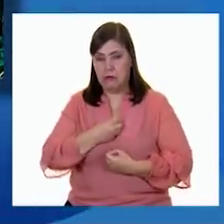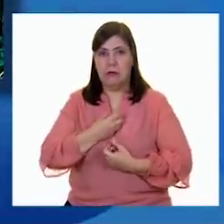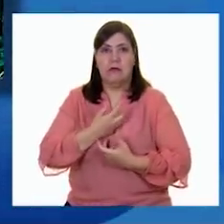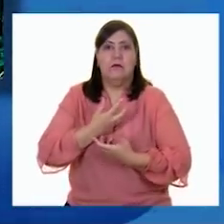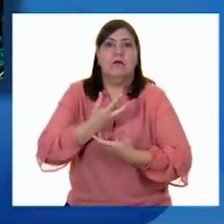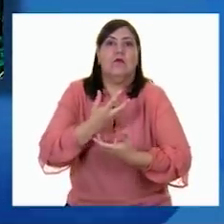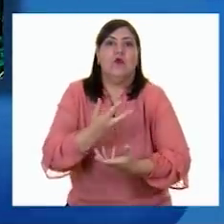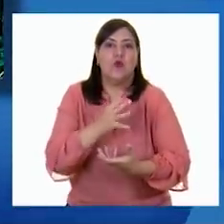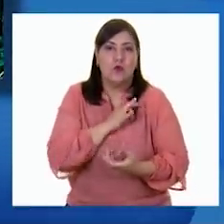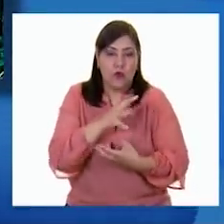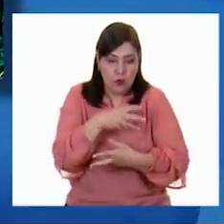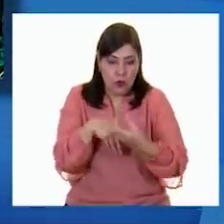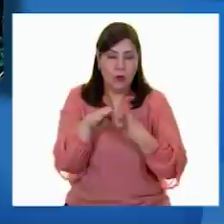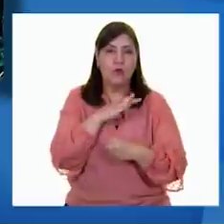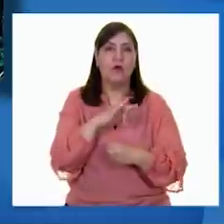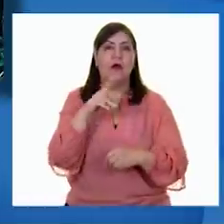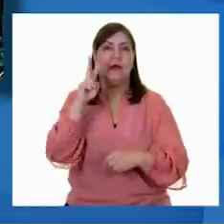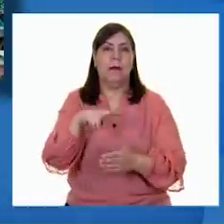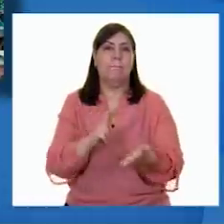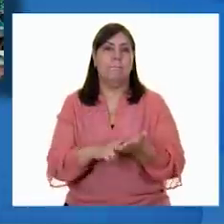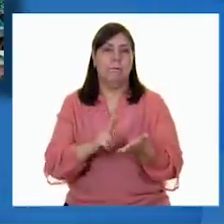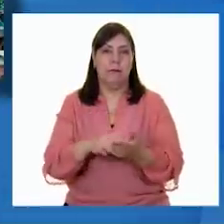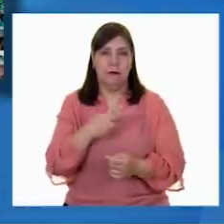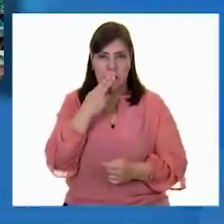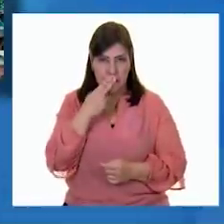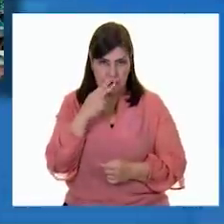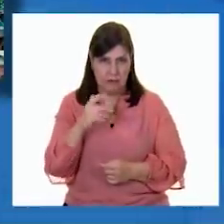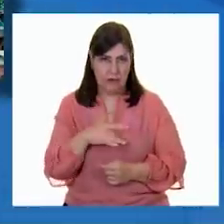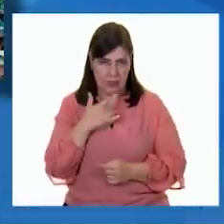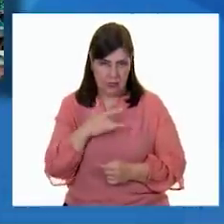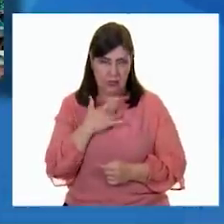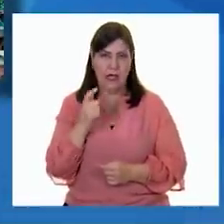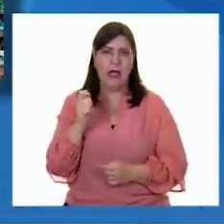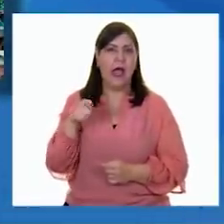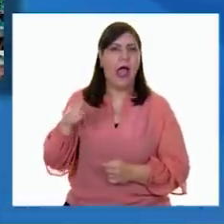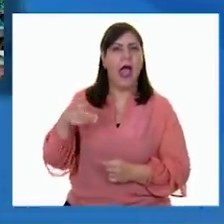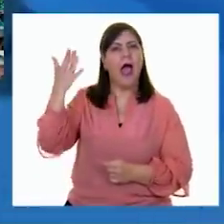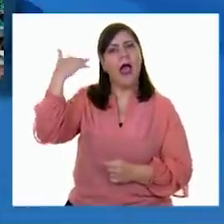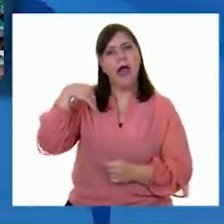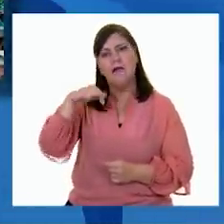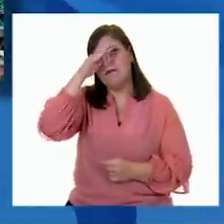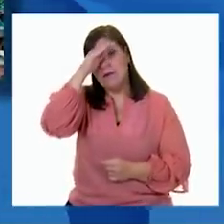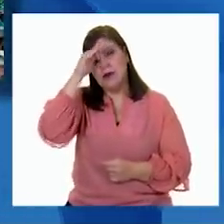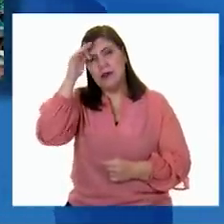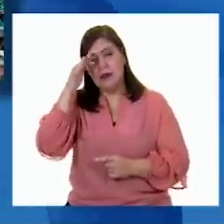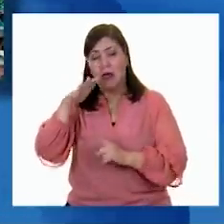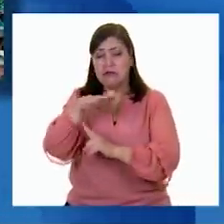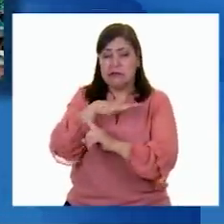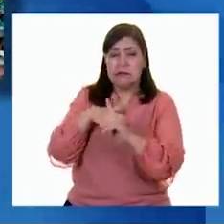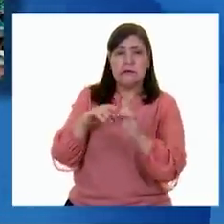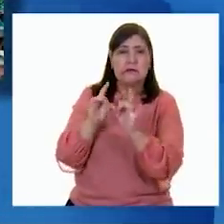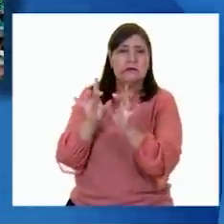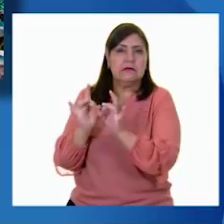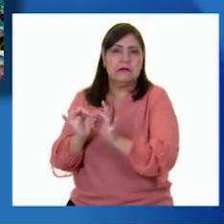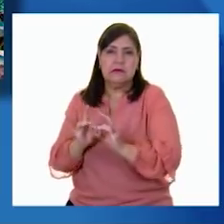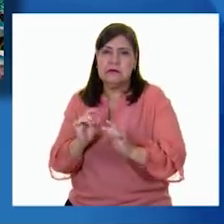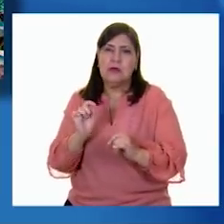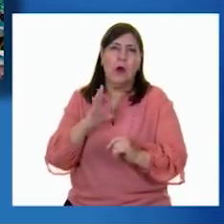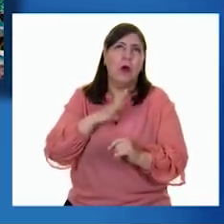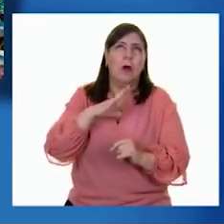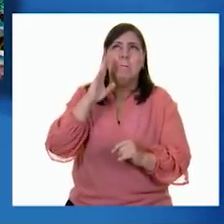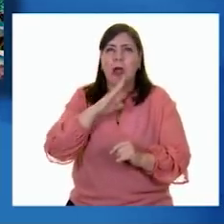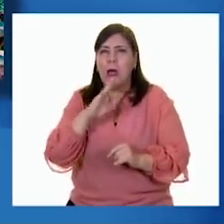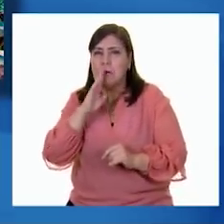individual como en la comunidad. Ella tuvo una vida en la que, a pesar de las circunstancias que estuviera